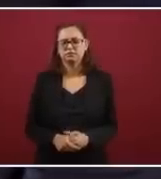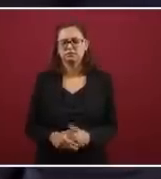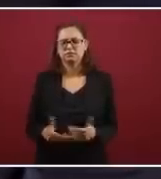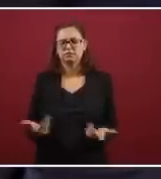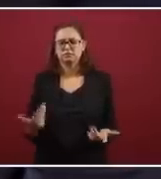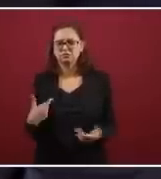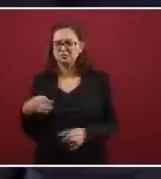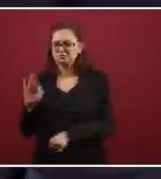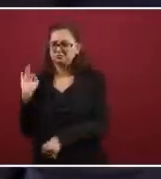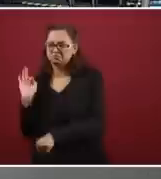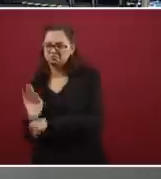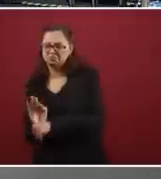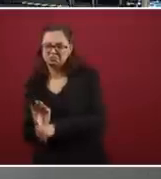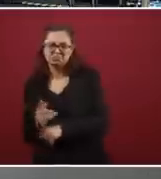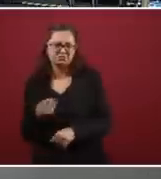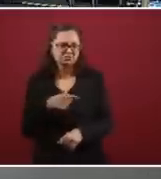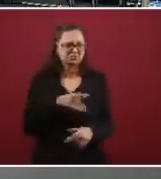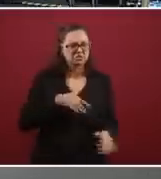parcialidad,